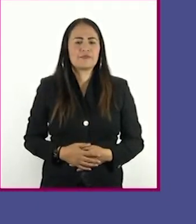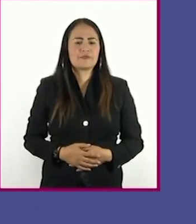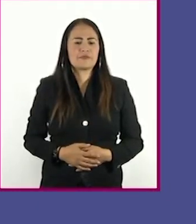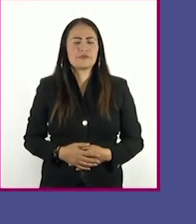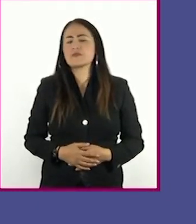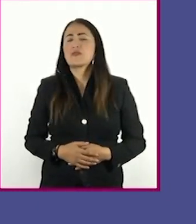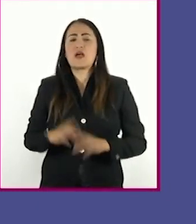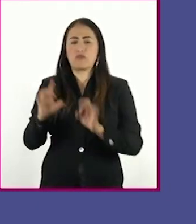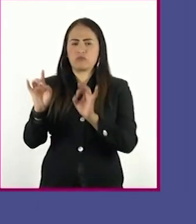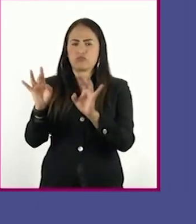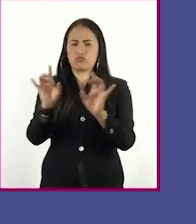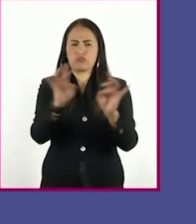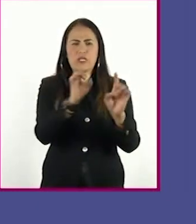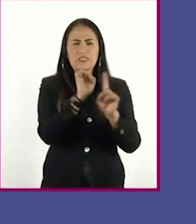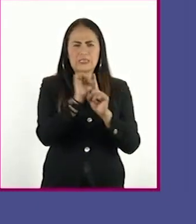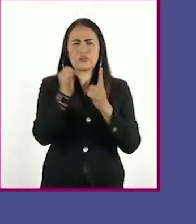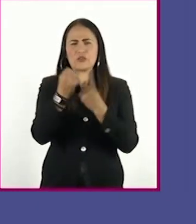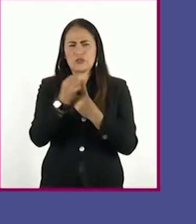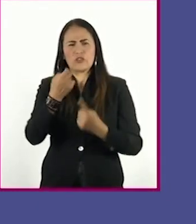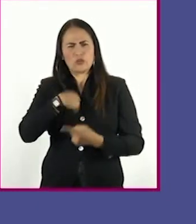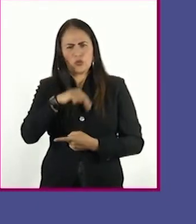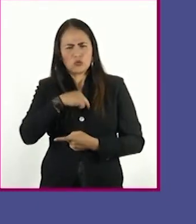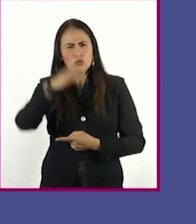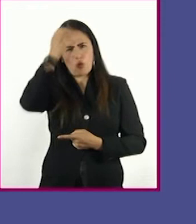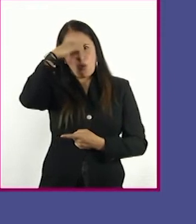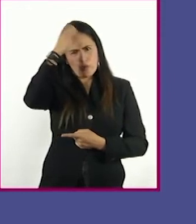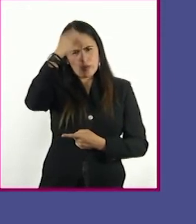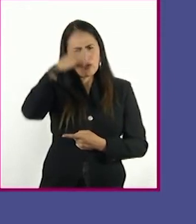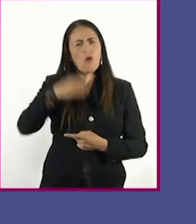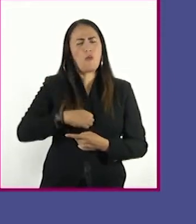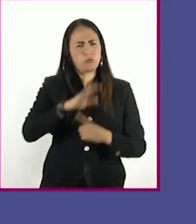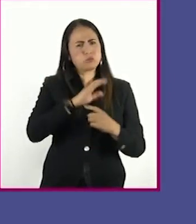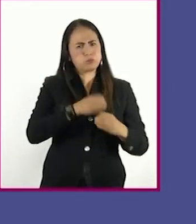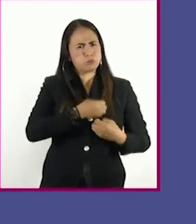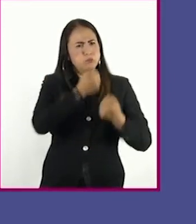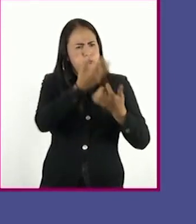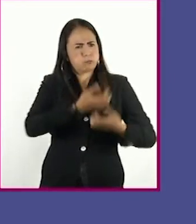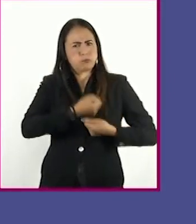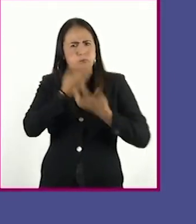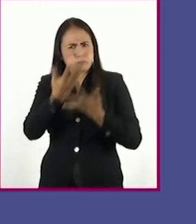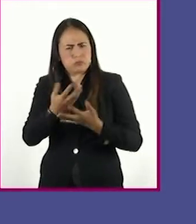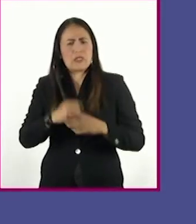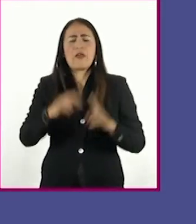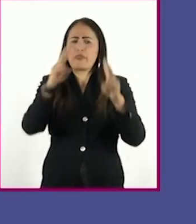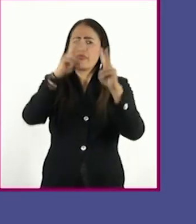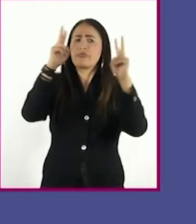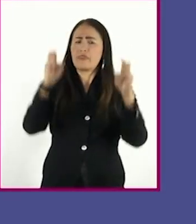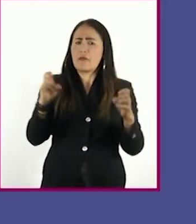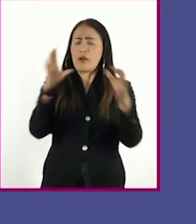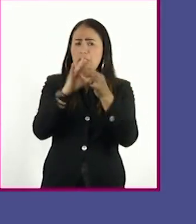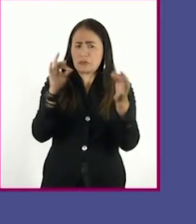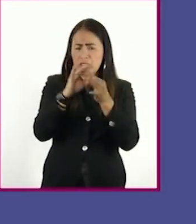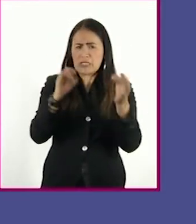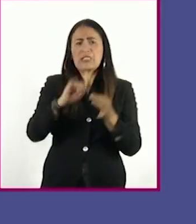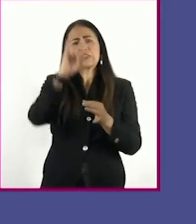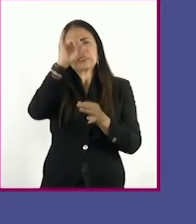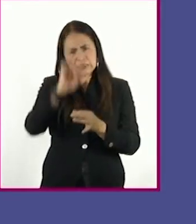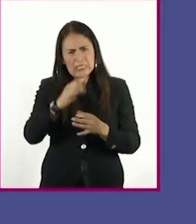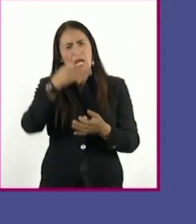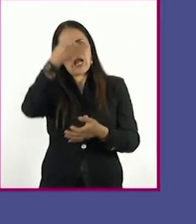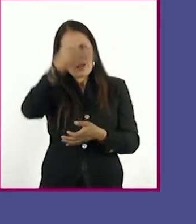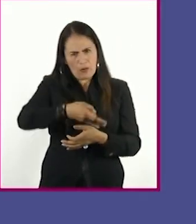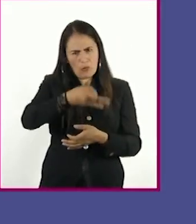diversas situaciones en las que debemos expresar nuestros puntos de vista. Cuando abordamos un tema, podemos estar a favor de una postura,